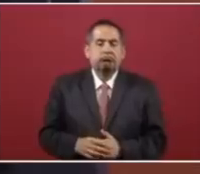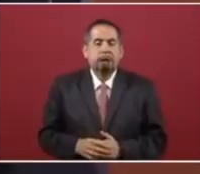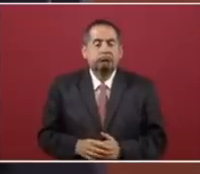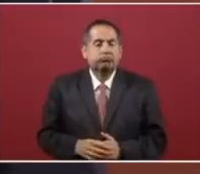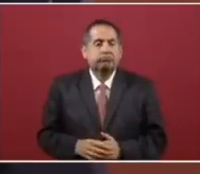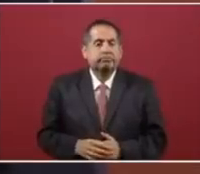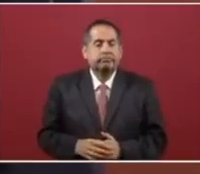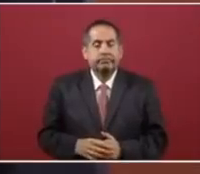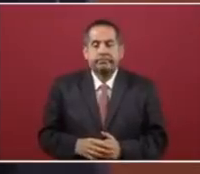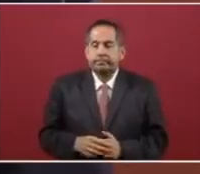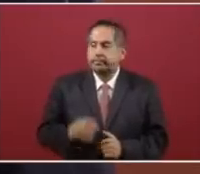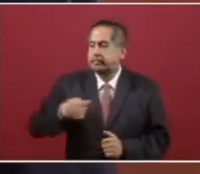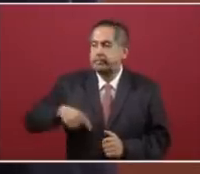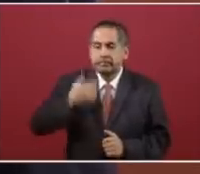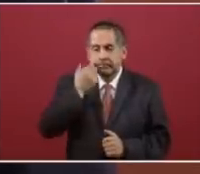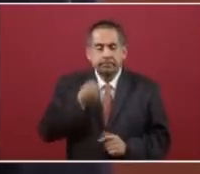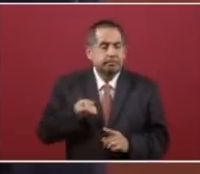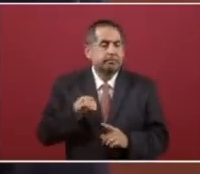cómo